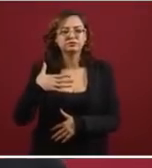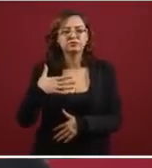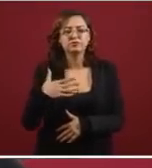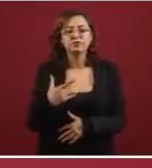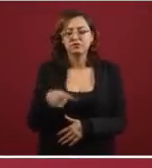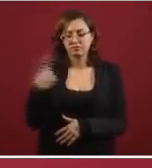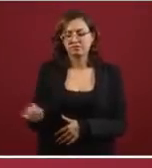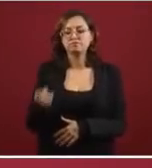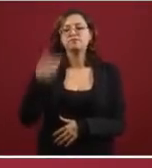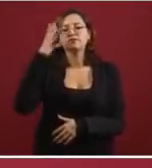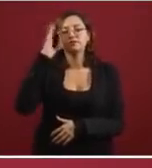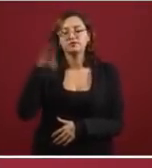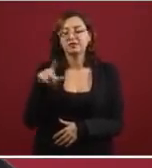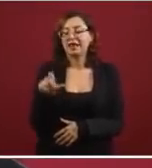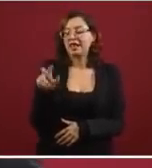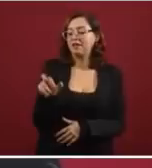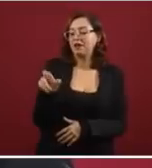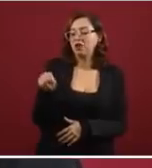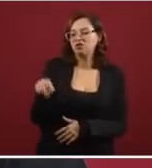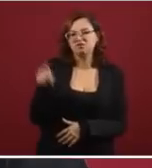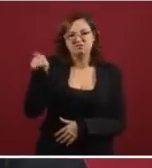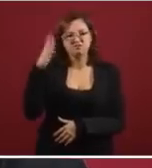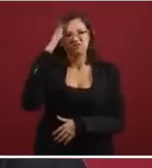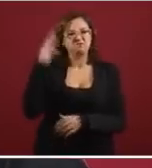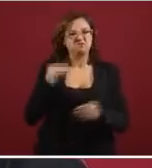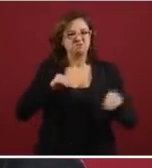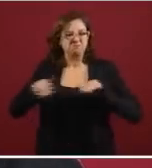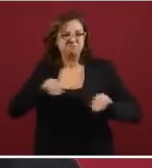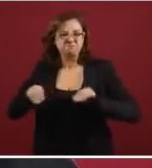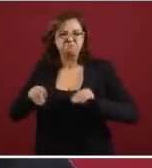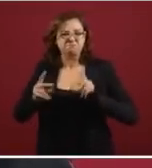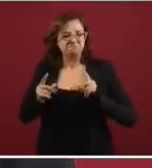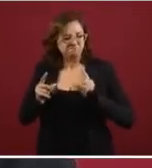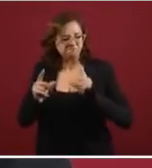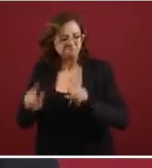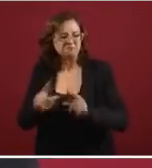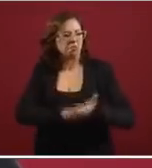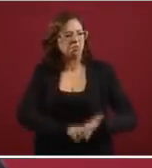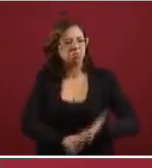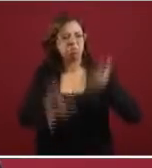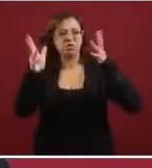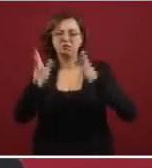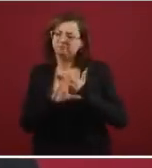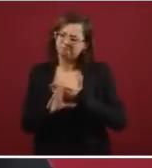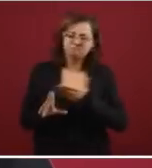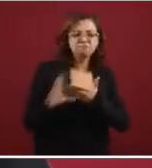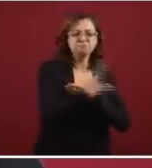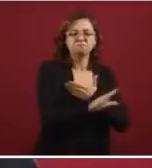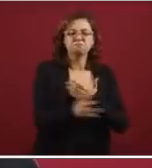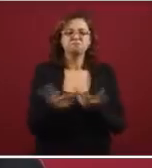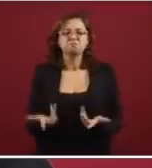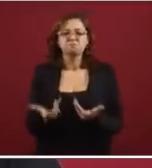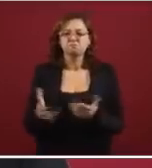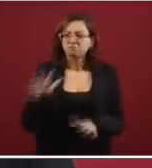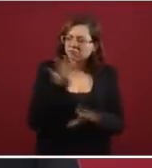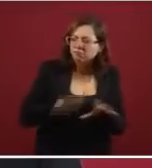Levarón encabezó un movimiento en contra de la violencia de la región, de la